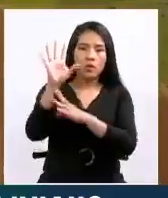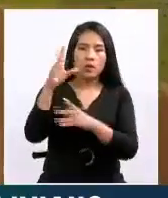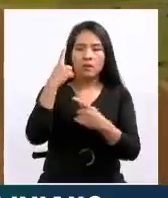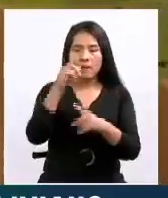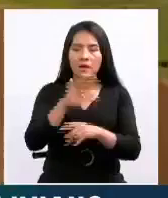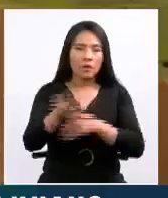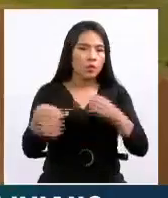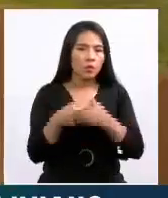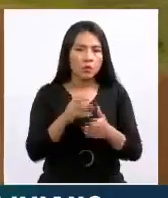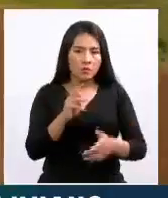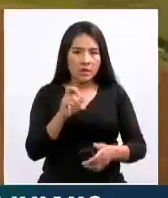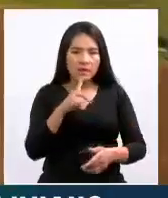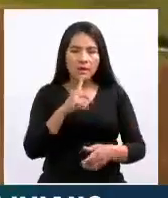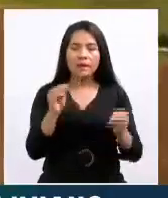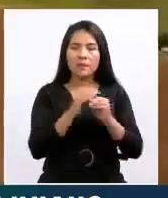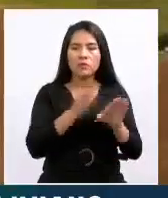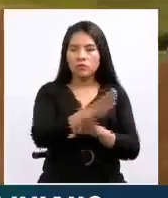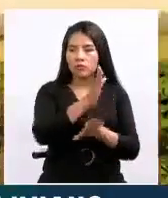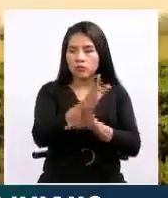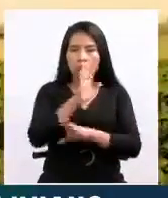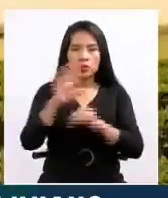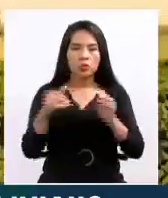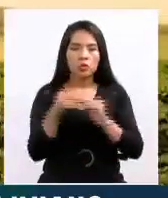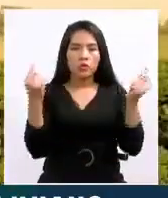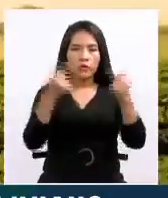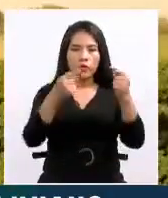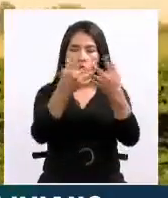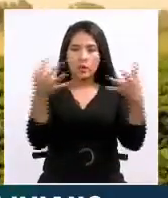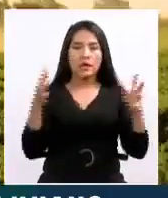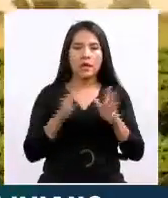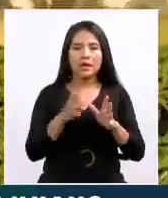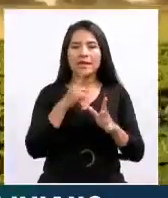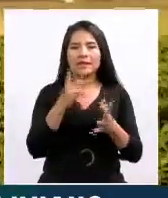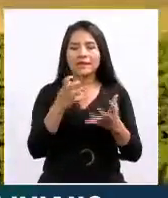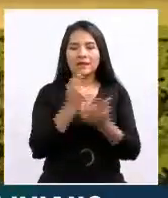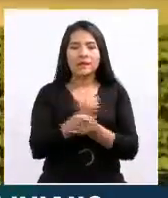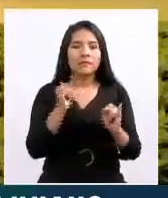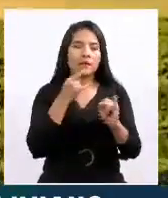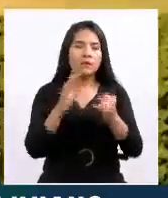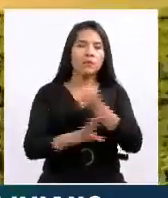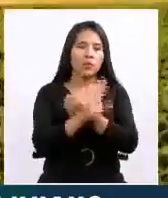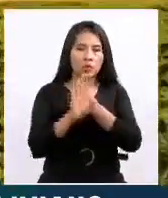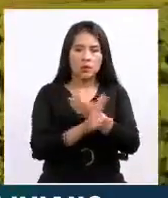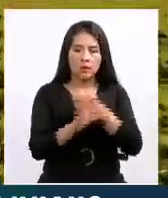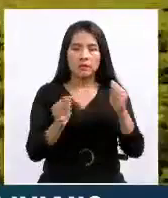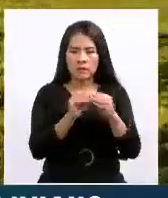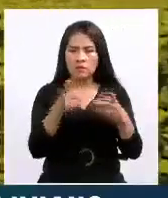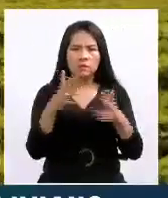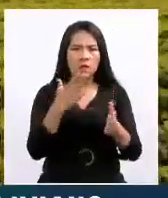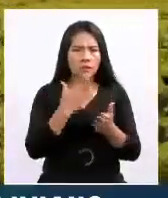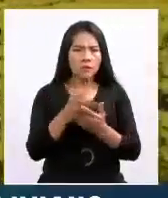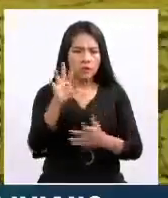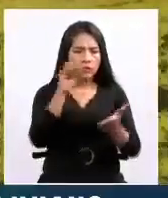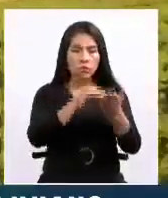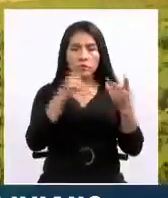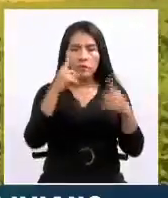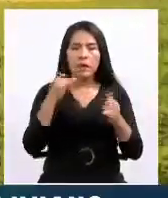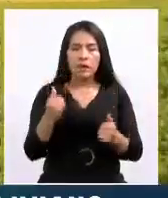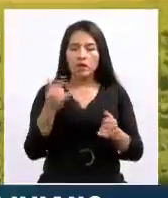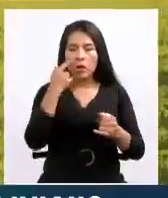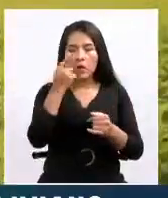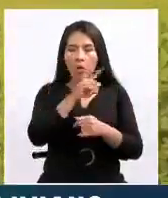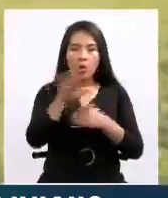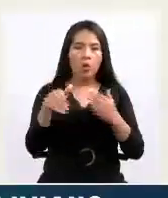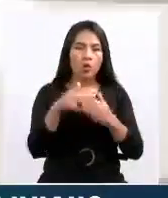amplias fronteras en todas las direcciones y soberanía que proteger, y en ese escenario natural ideal para la aplicación de la ciencia de la observación de la